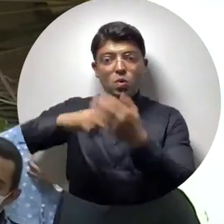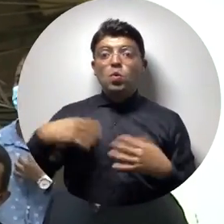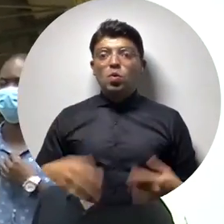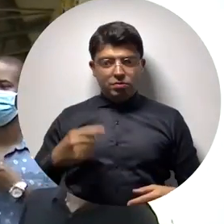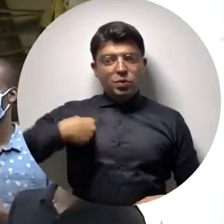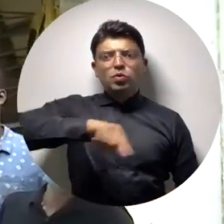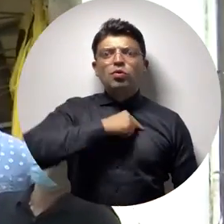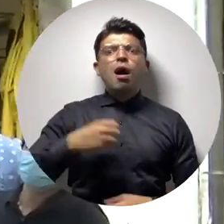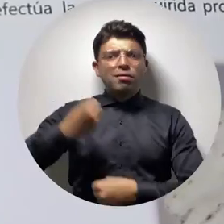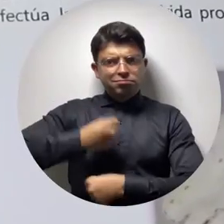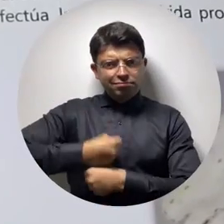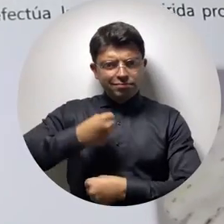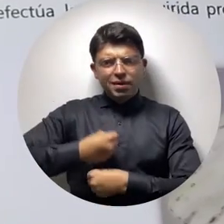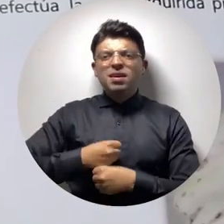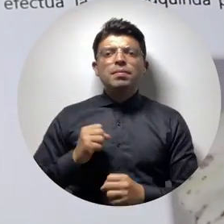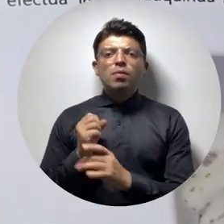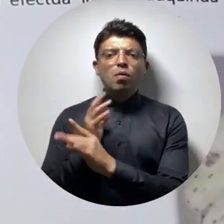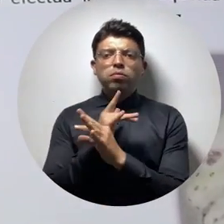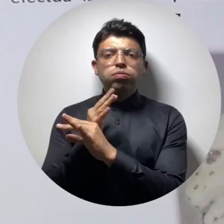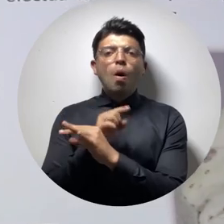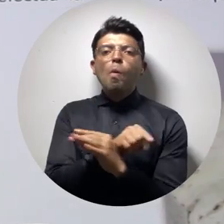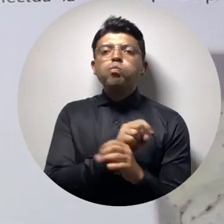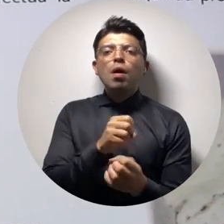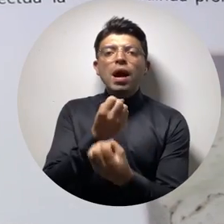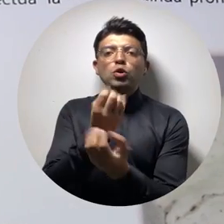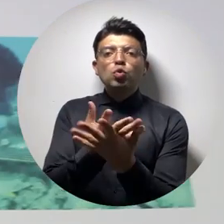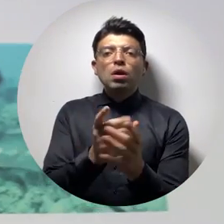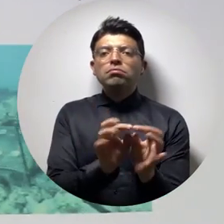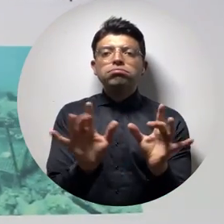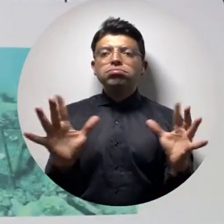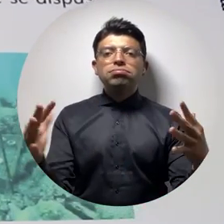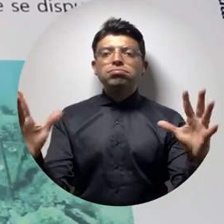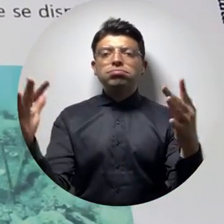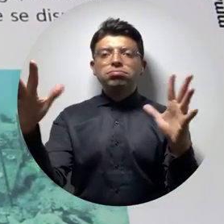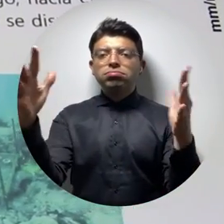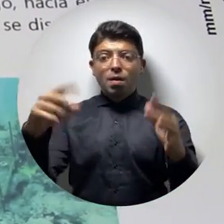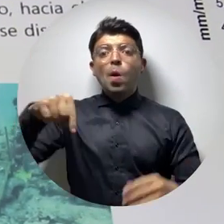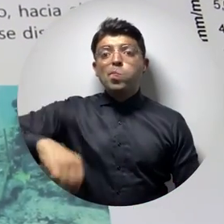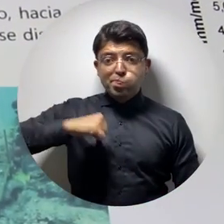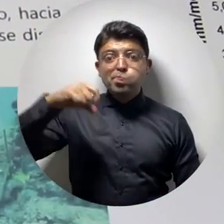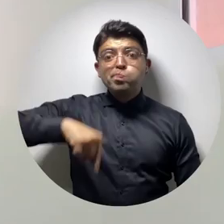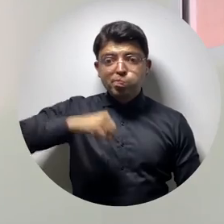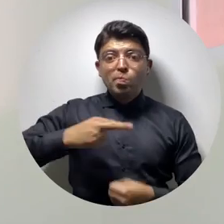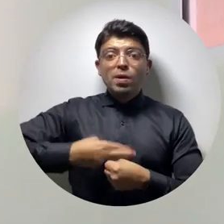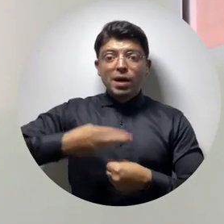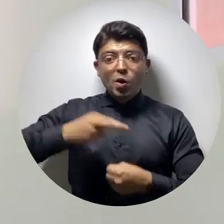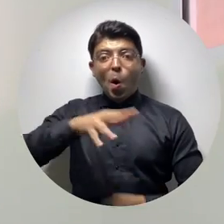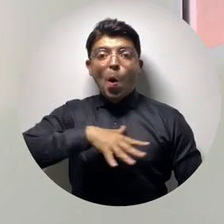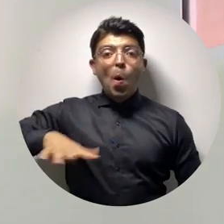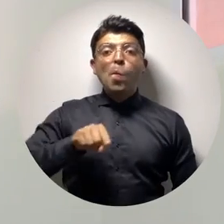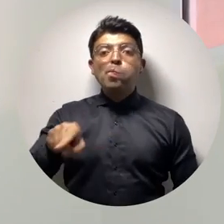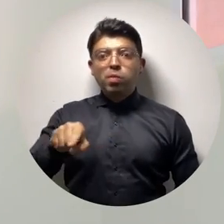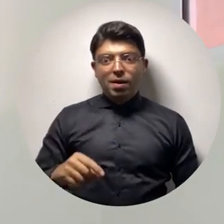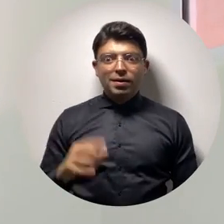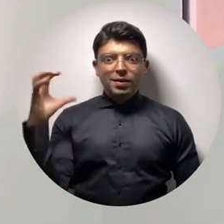restauración. Nosotros trabajamos toda esta parte de los arrecifes, así que tenemos los arrecifes aquí en nuestra región. El